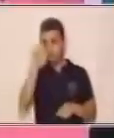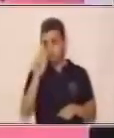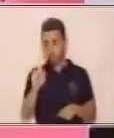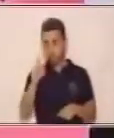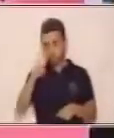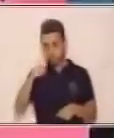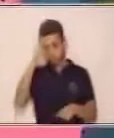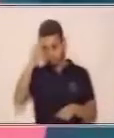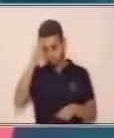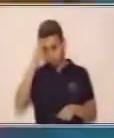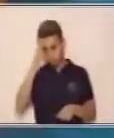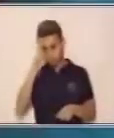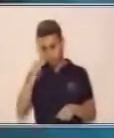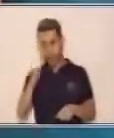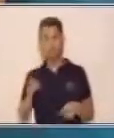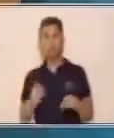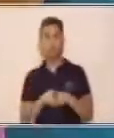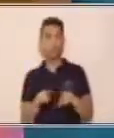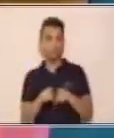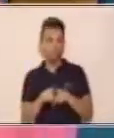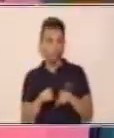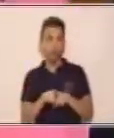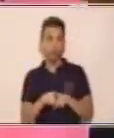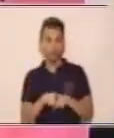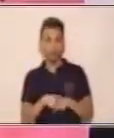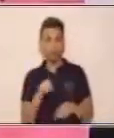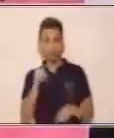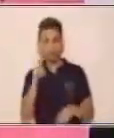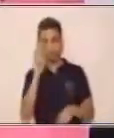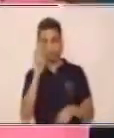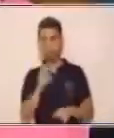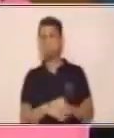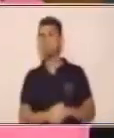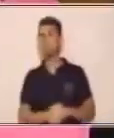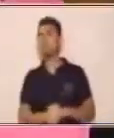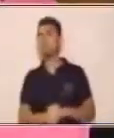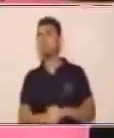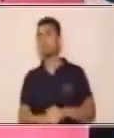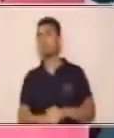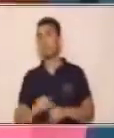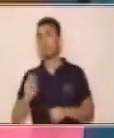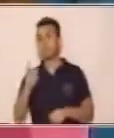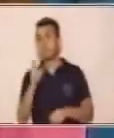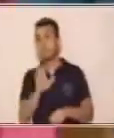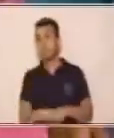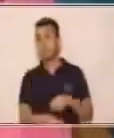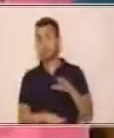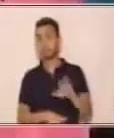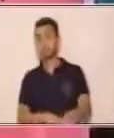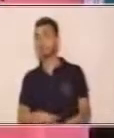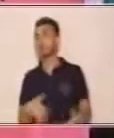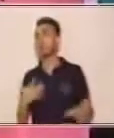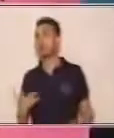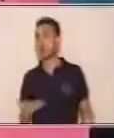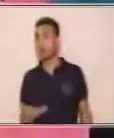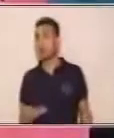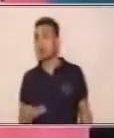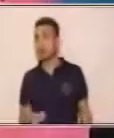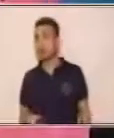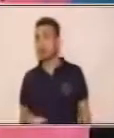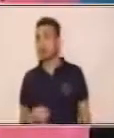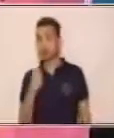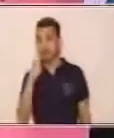estén en la misma columna, eso lo tenemos que recordar. Paso 2, calcular desde